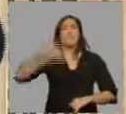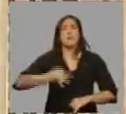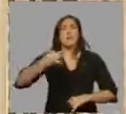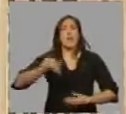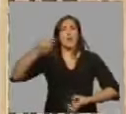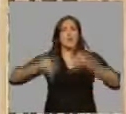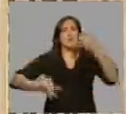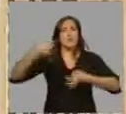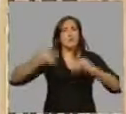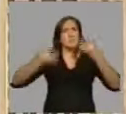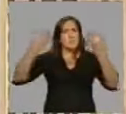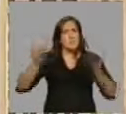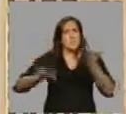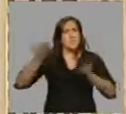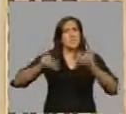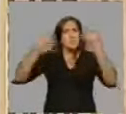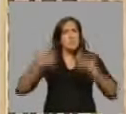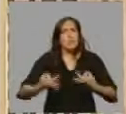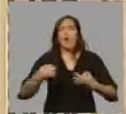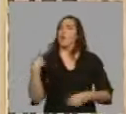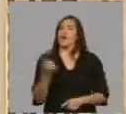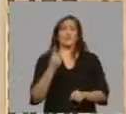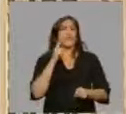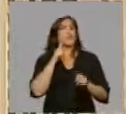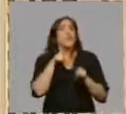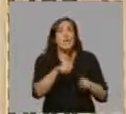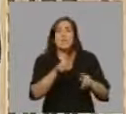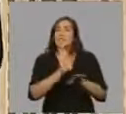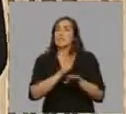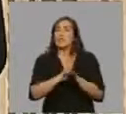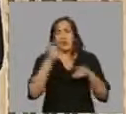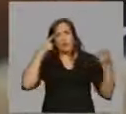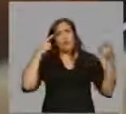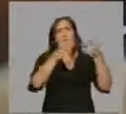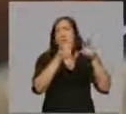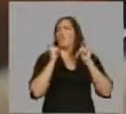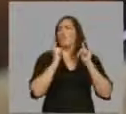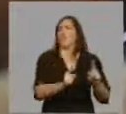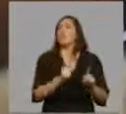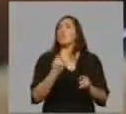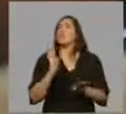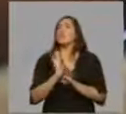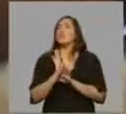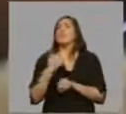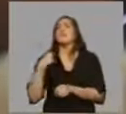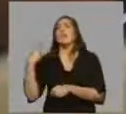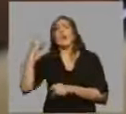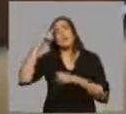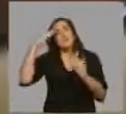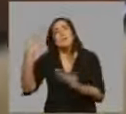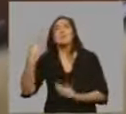que sostenemos y seguiremos sosteniendo en nombre de los 40 millones de